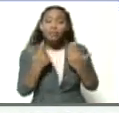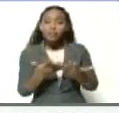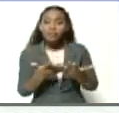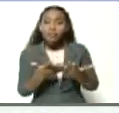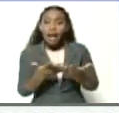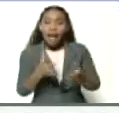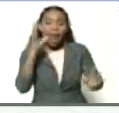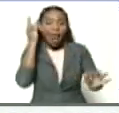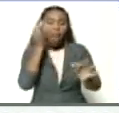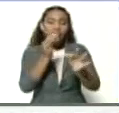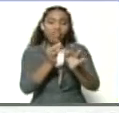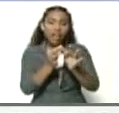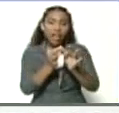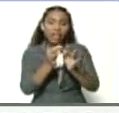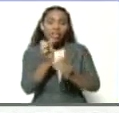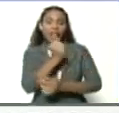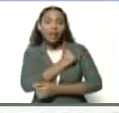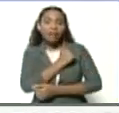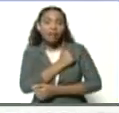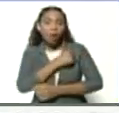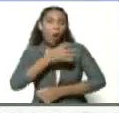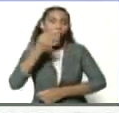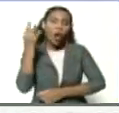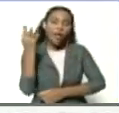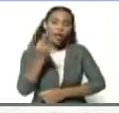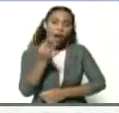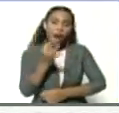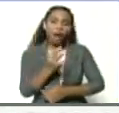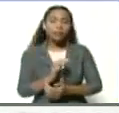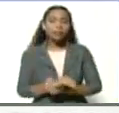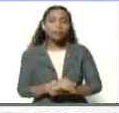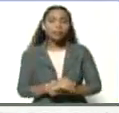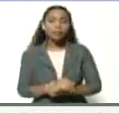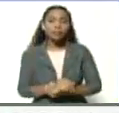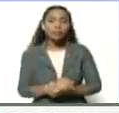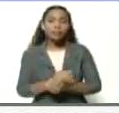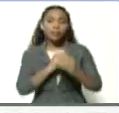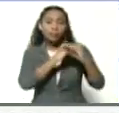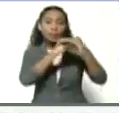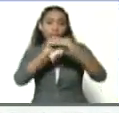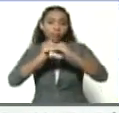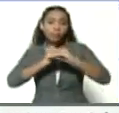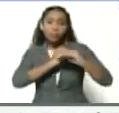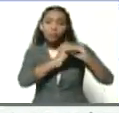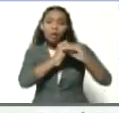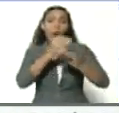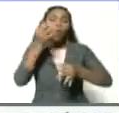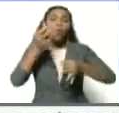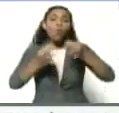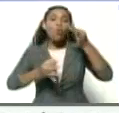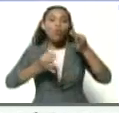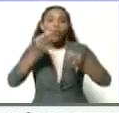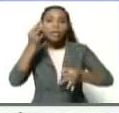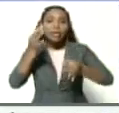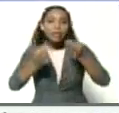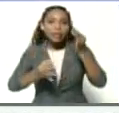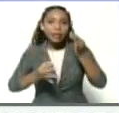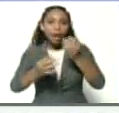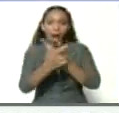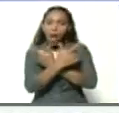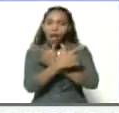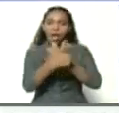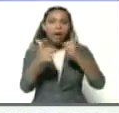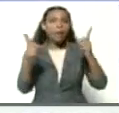en la fe del cristianismo originario, de la igualdad, de la justicia, de la